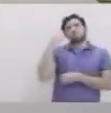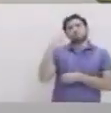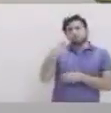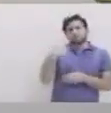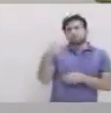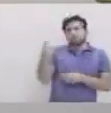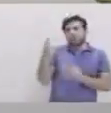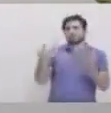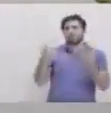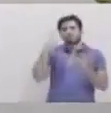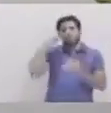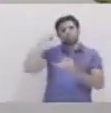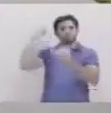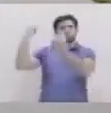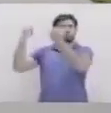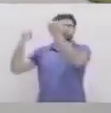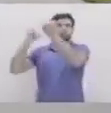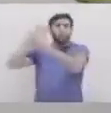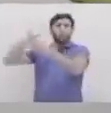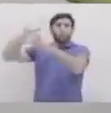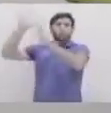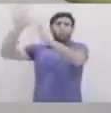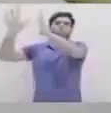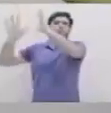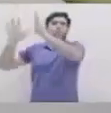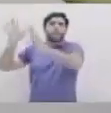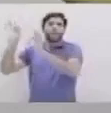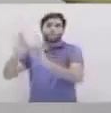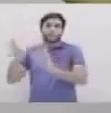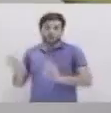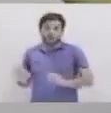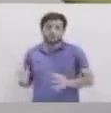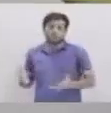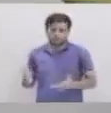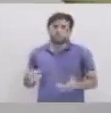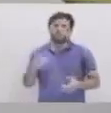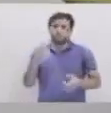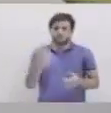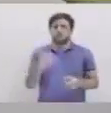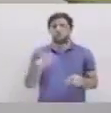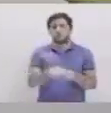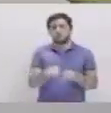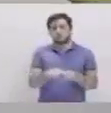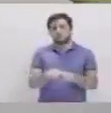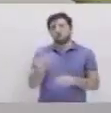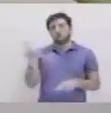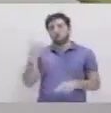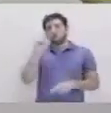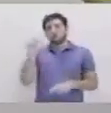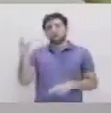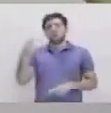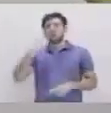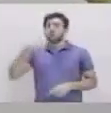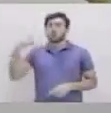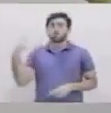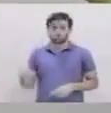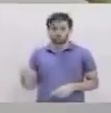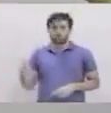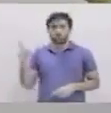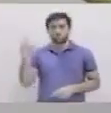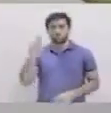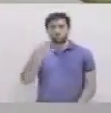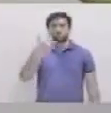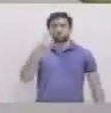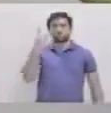con nuestra imaginación podemos ver la música. Igor Stravinsky, un compositor ruso, dijo